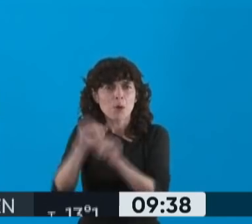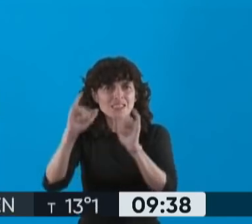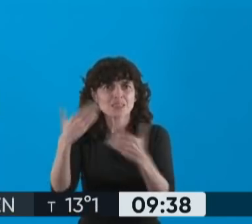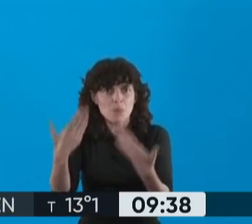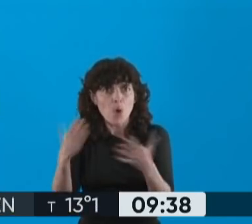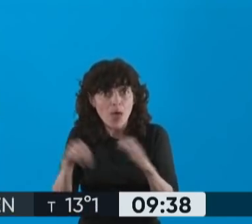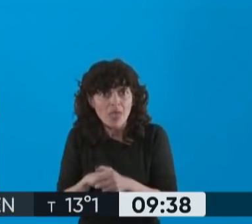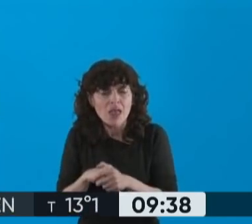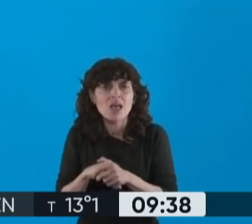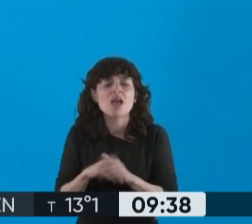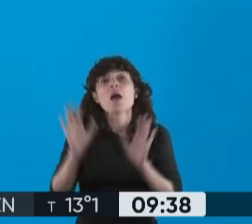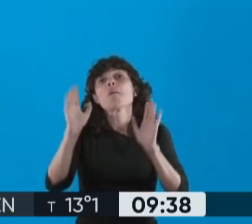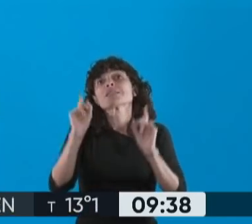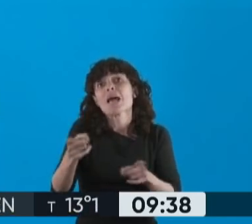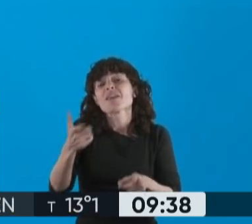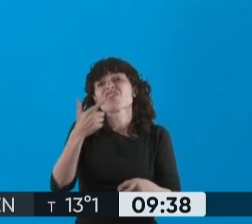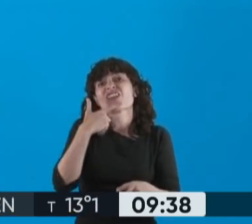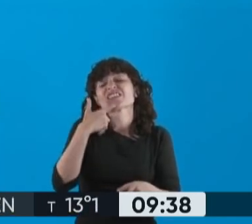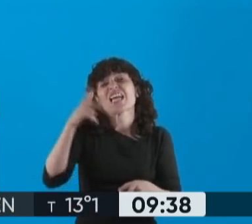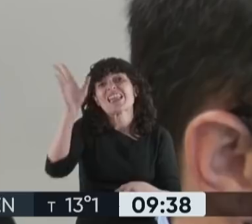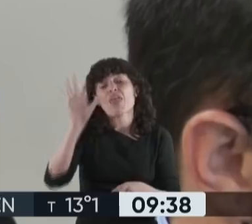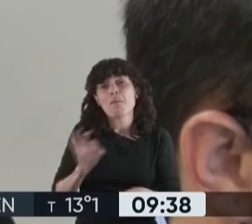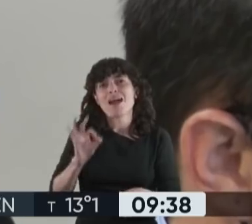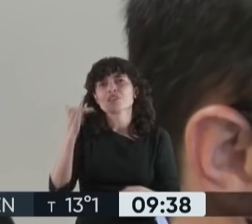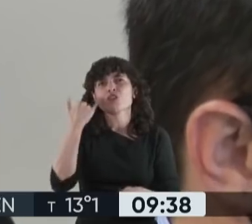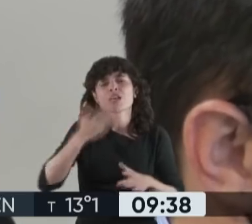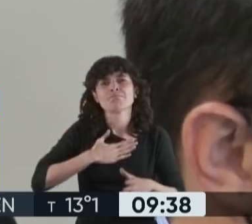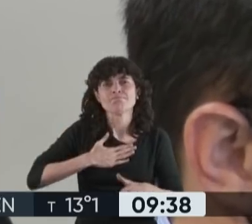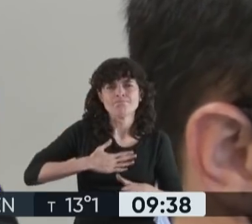en el Senado, y el 17 de marzo ya se obtenga